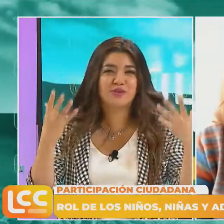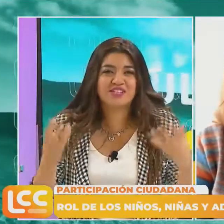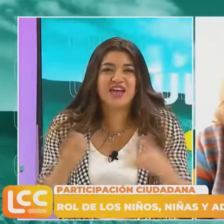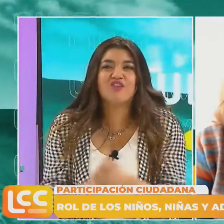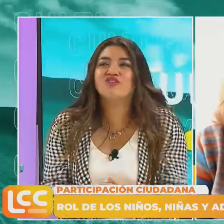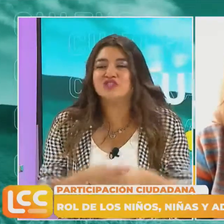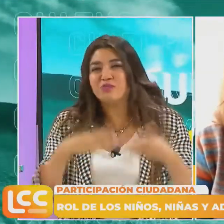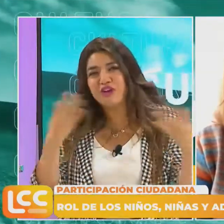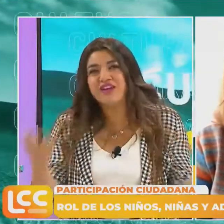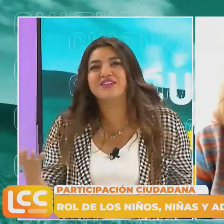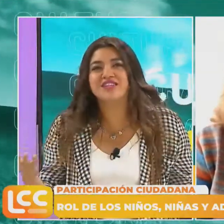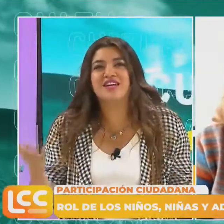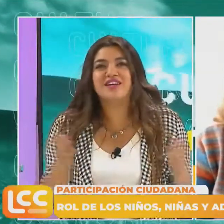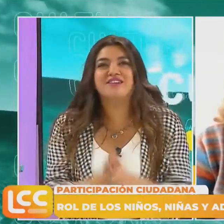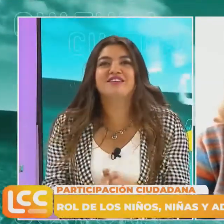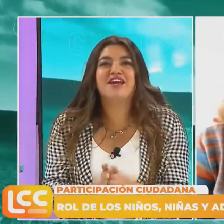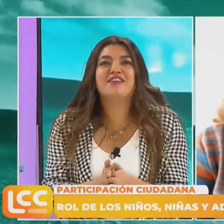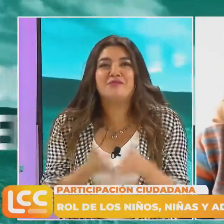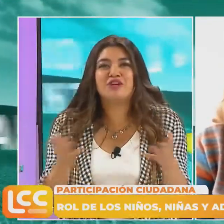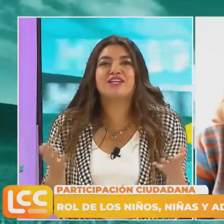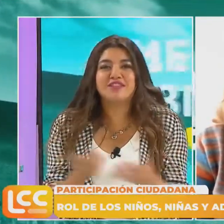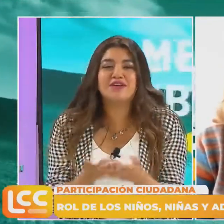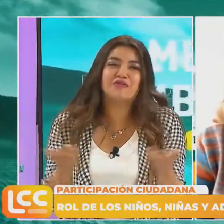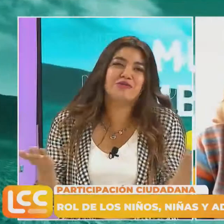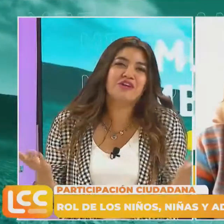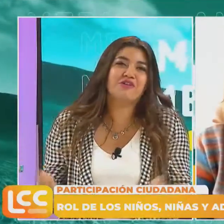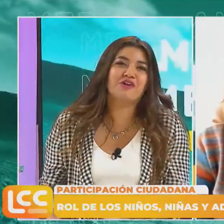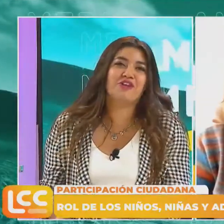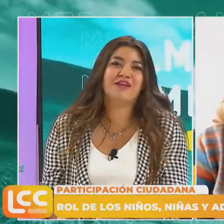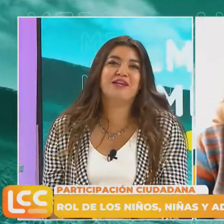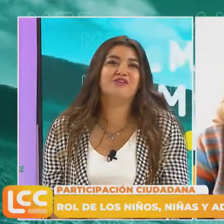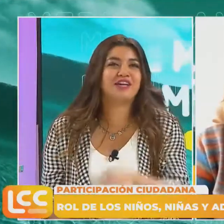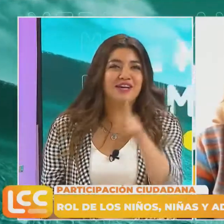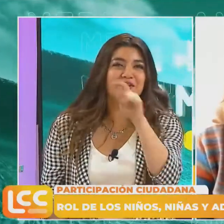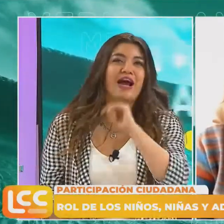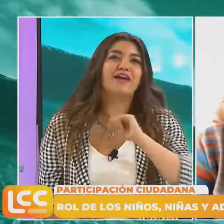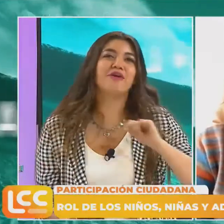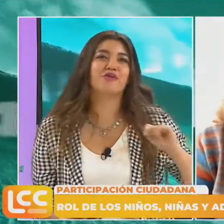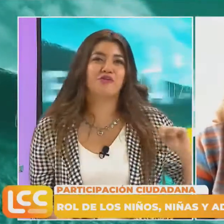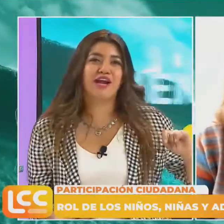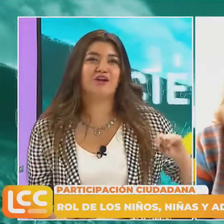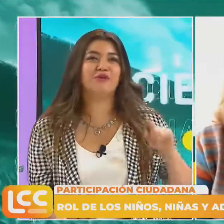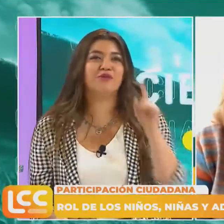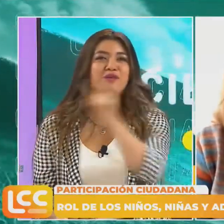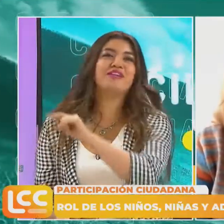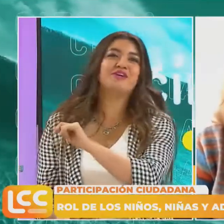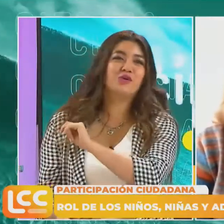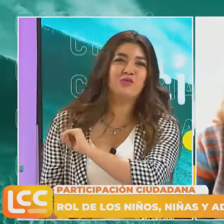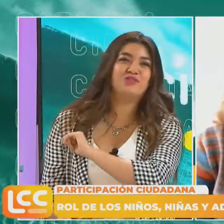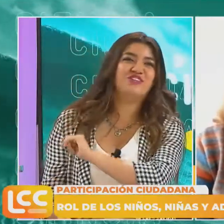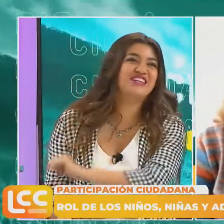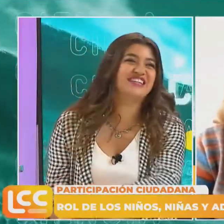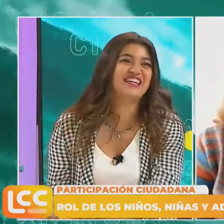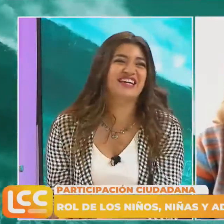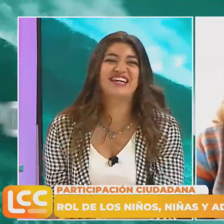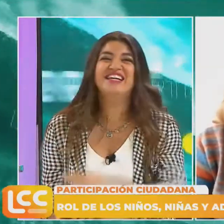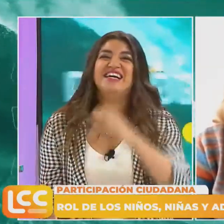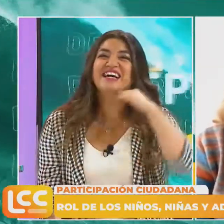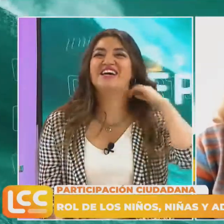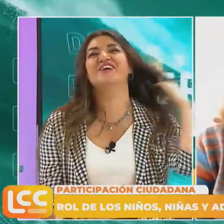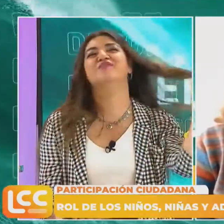denso, pesado. No, sí puede ser enseñar democracia con un libro y con animalitos, que ahí me corroboras el nombre porque me tinco mucho. Así